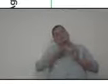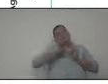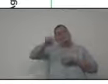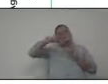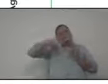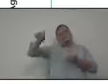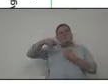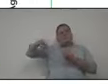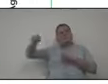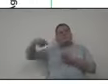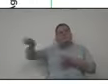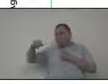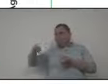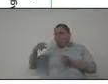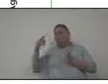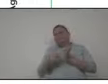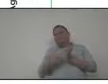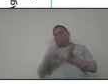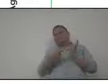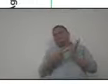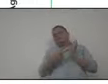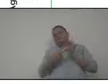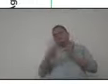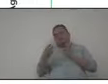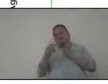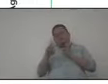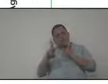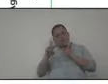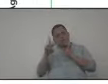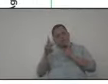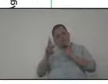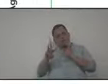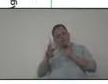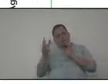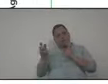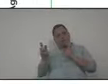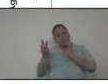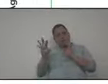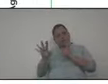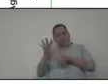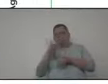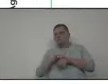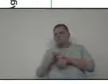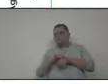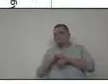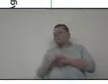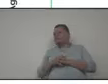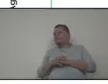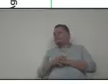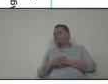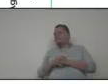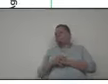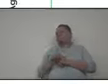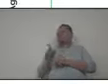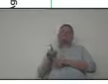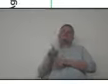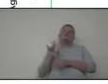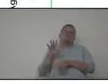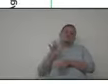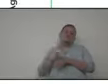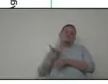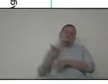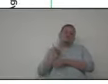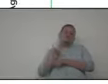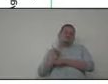de 1.238 remisiones que presentó, y específicamente fueron nuestras instituciones que